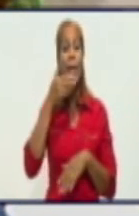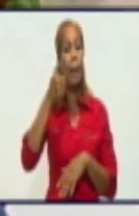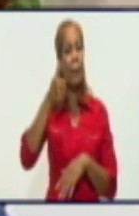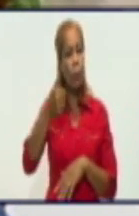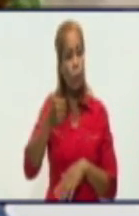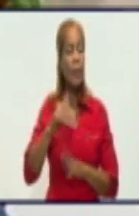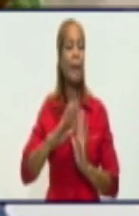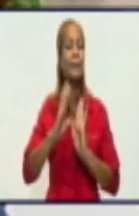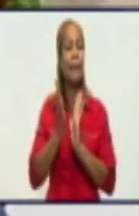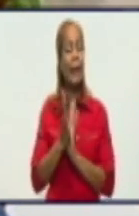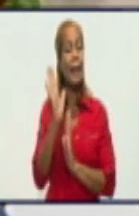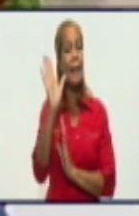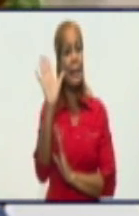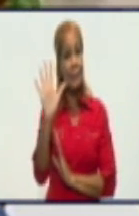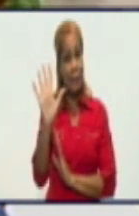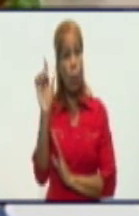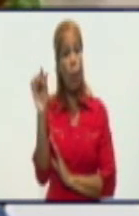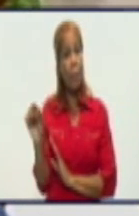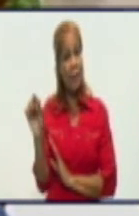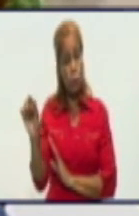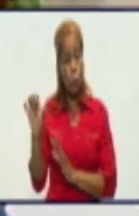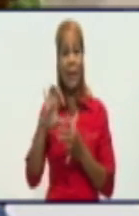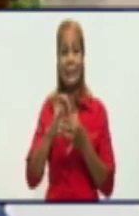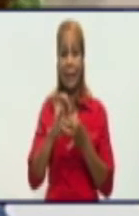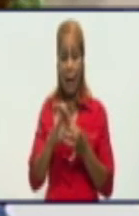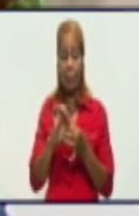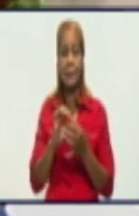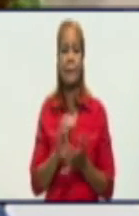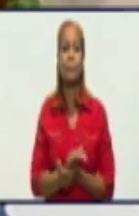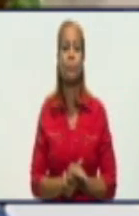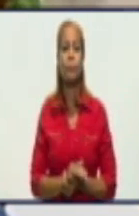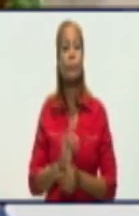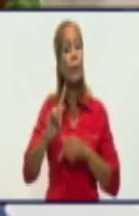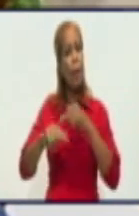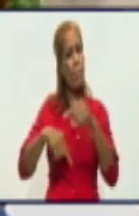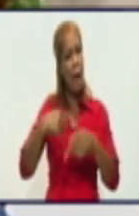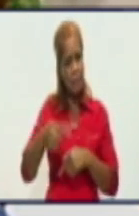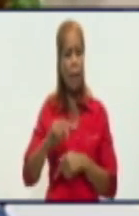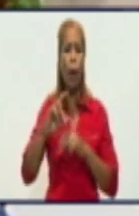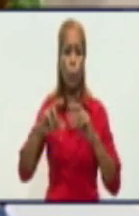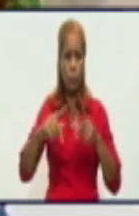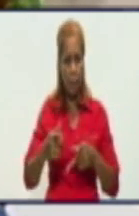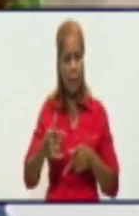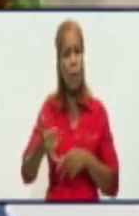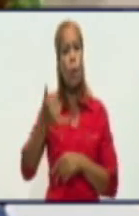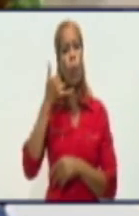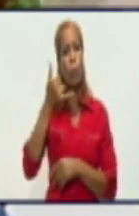esos 5 que se encuentran en estado crítico. Mañana volveremos a establecer